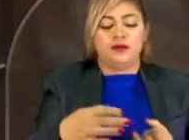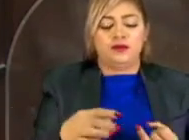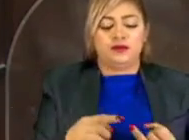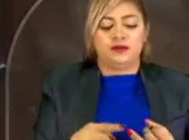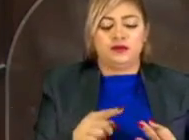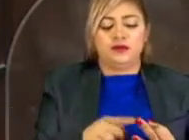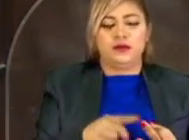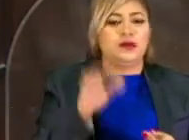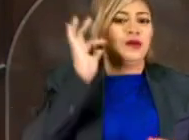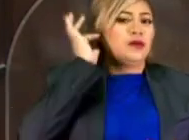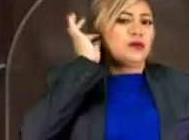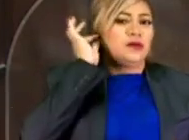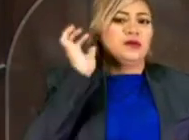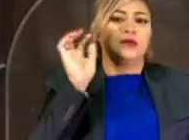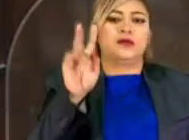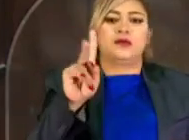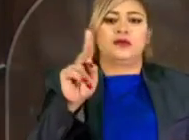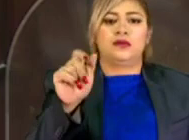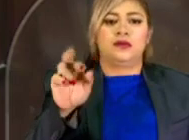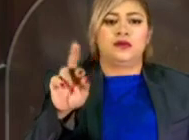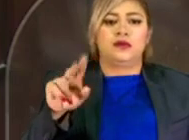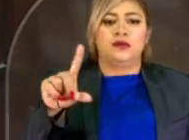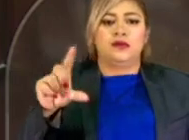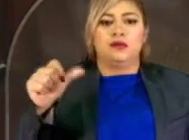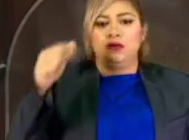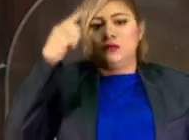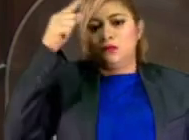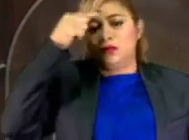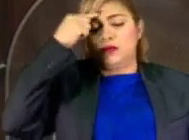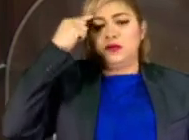Carla García, gobernadora de la provincia de Panamá,